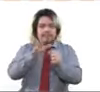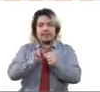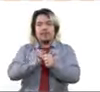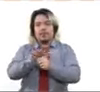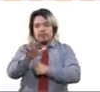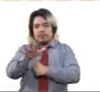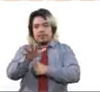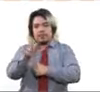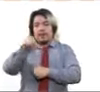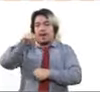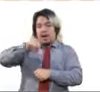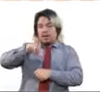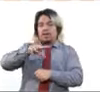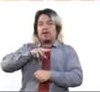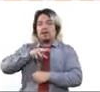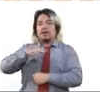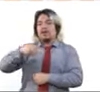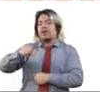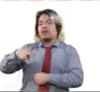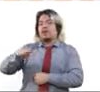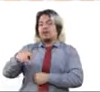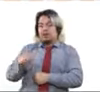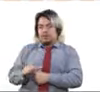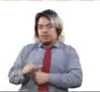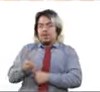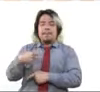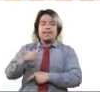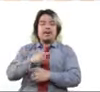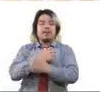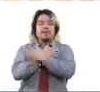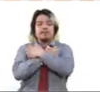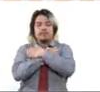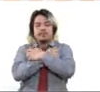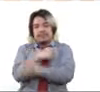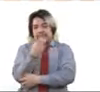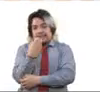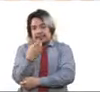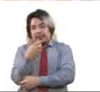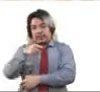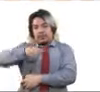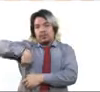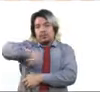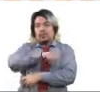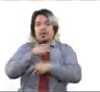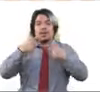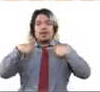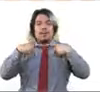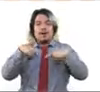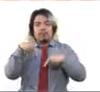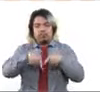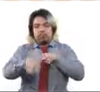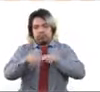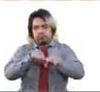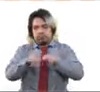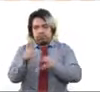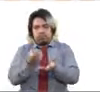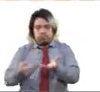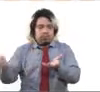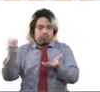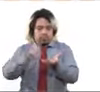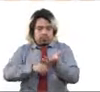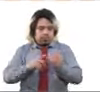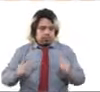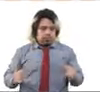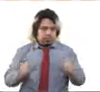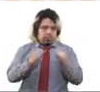Tenemos una nómina educativa. Esto es un gran avance para todo el personal académico que tenemos en este gobierno, en las instituciones